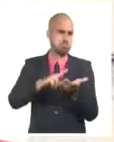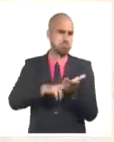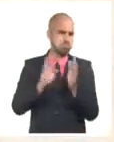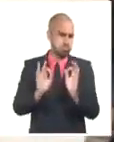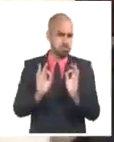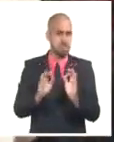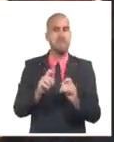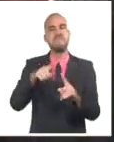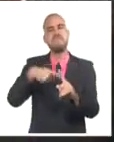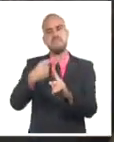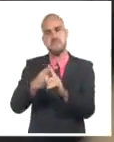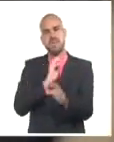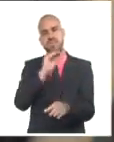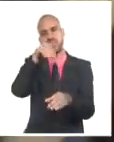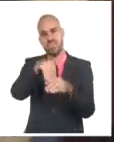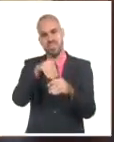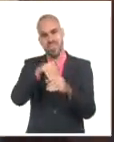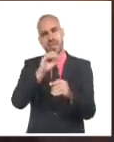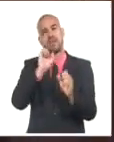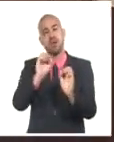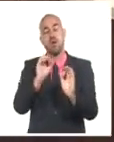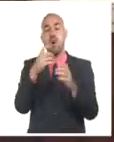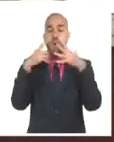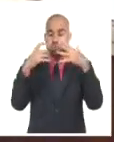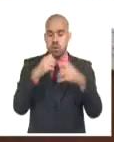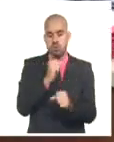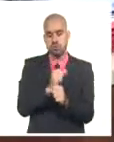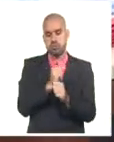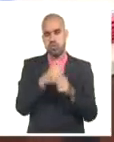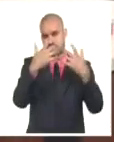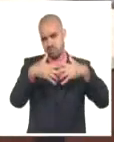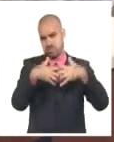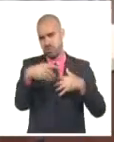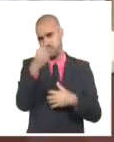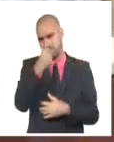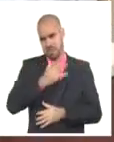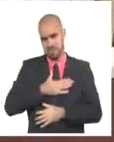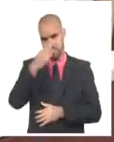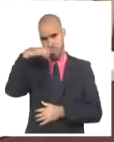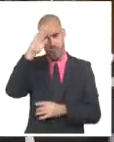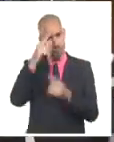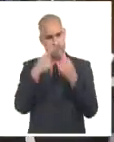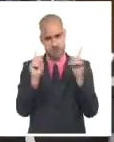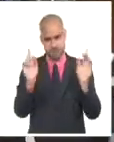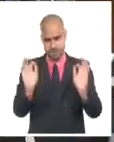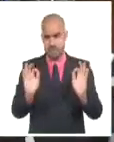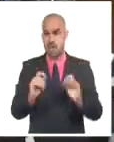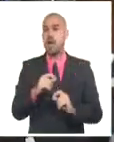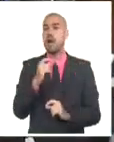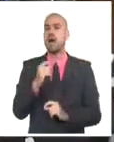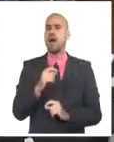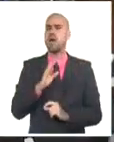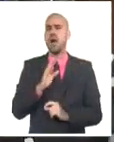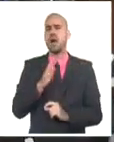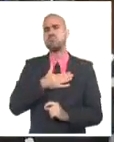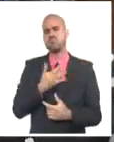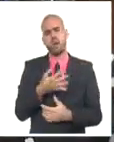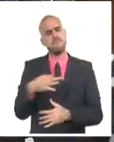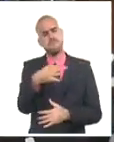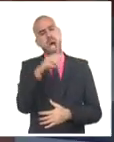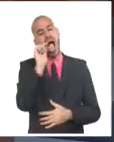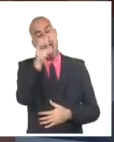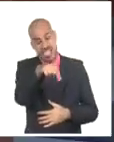y como parte de ese sector decisivo para la producción de alimentos en Cuba. Allí, en la base, se viven los retos y